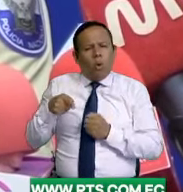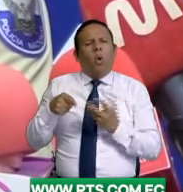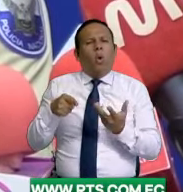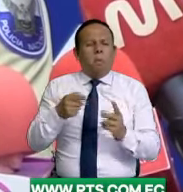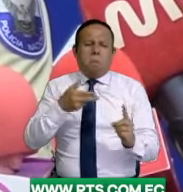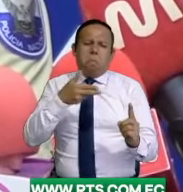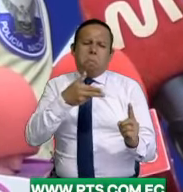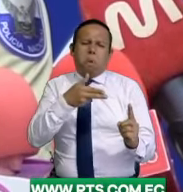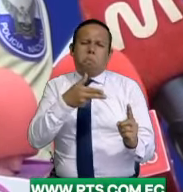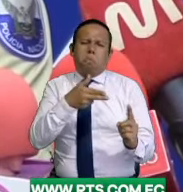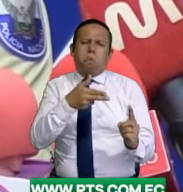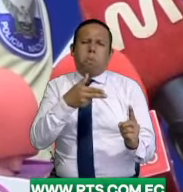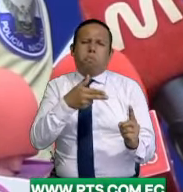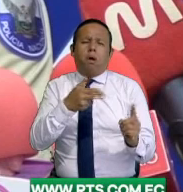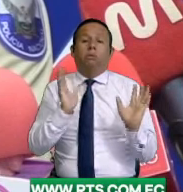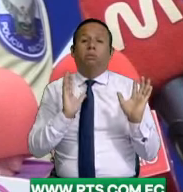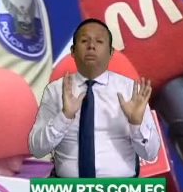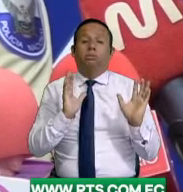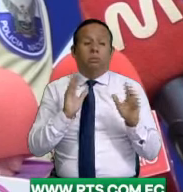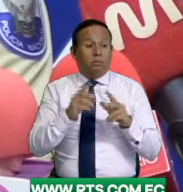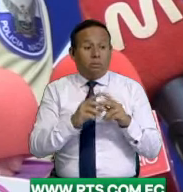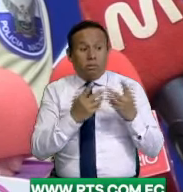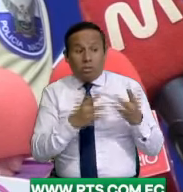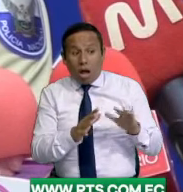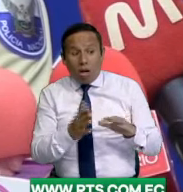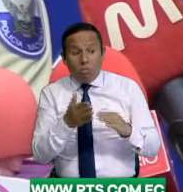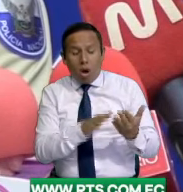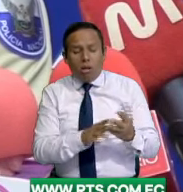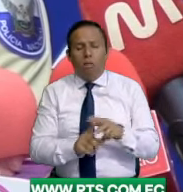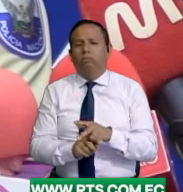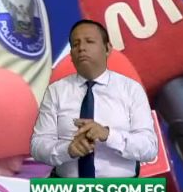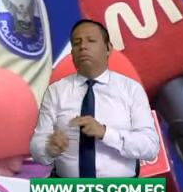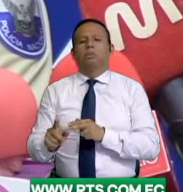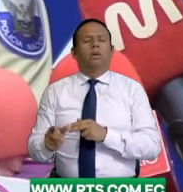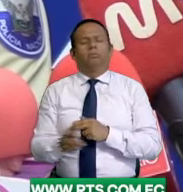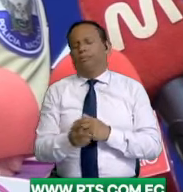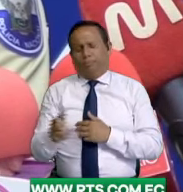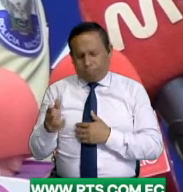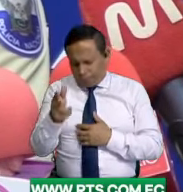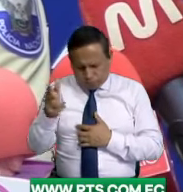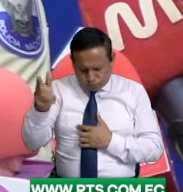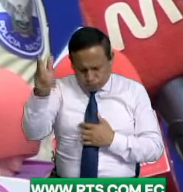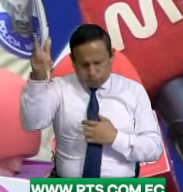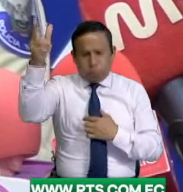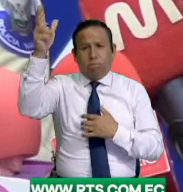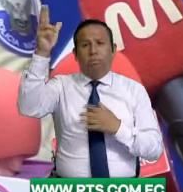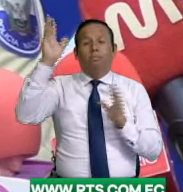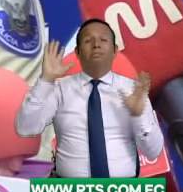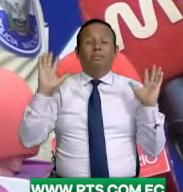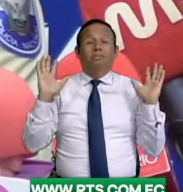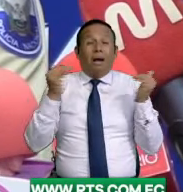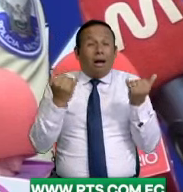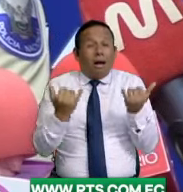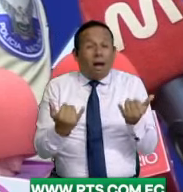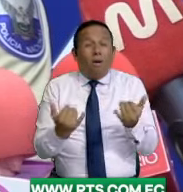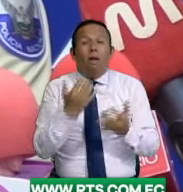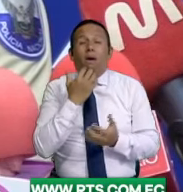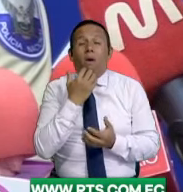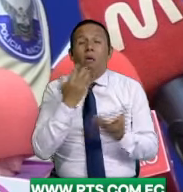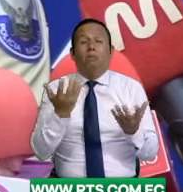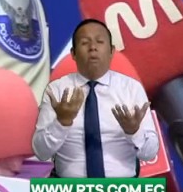varias detonaciones por la espalda, escaparon. Hasta este momento estamos generando todas las acciones investigativas para